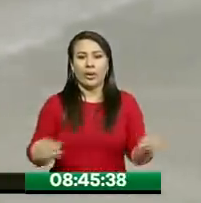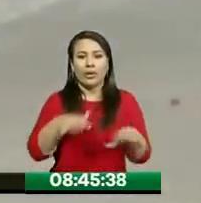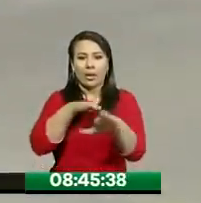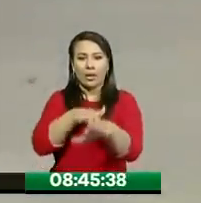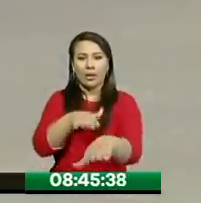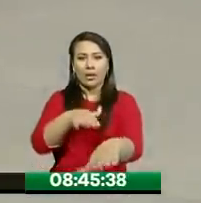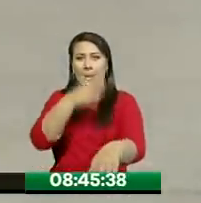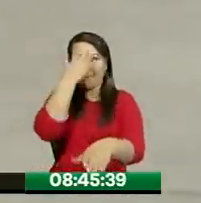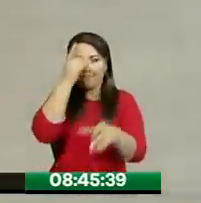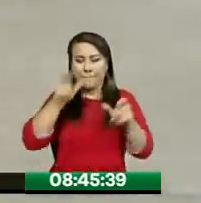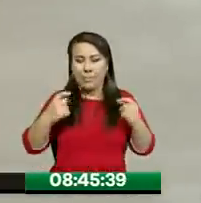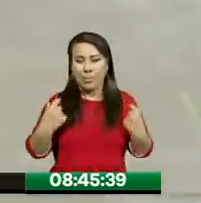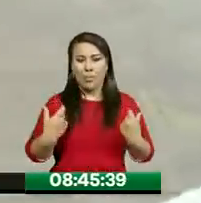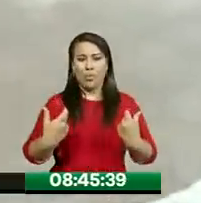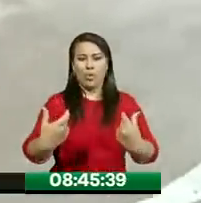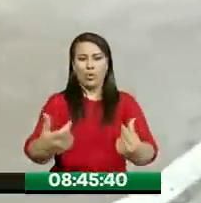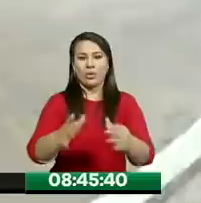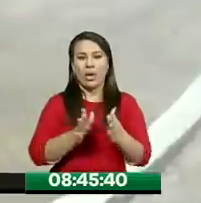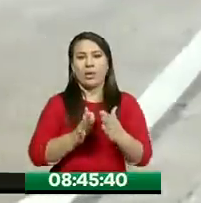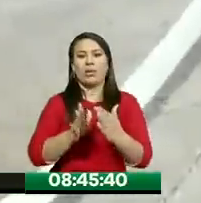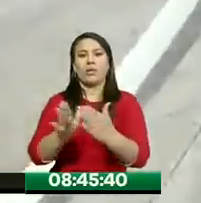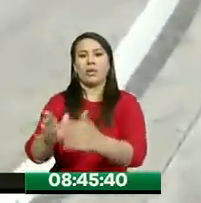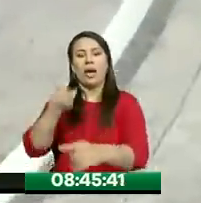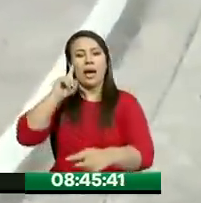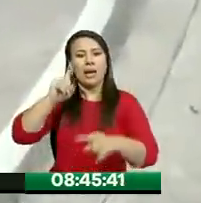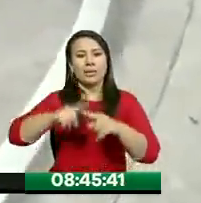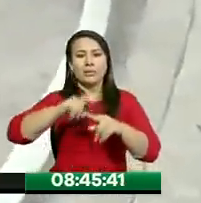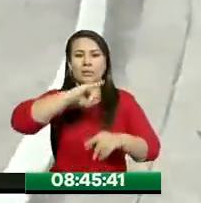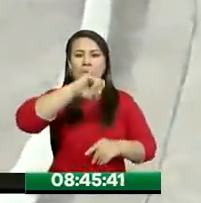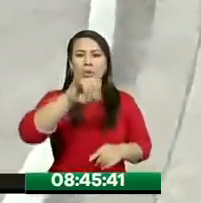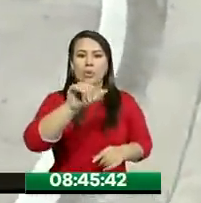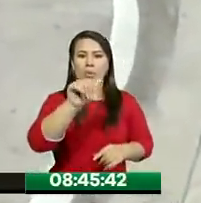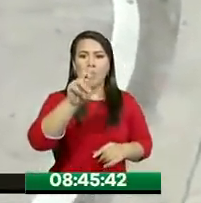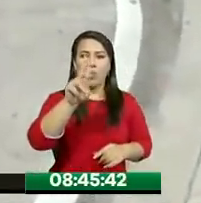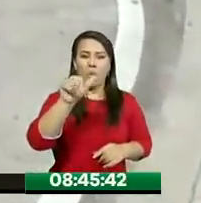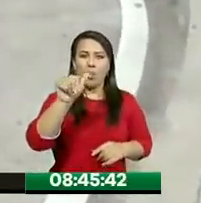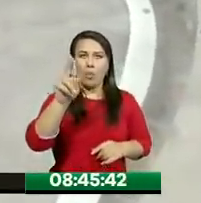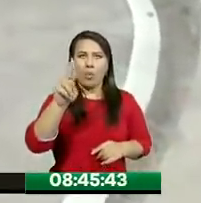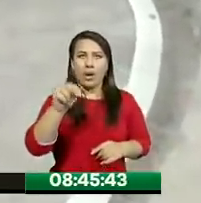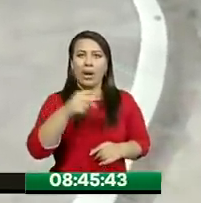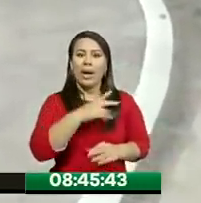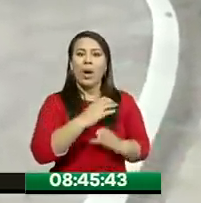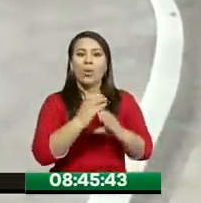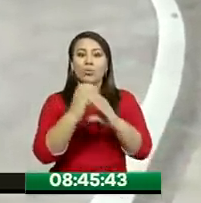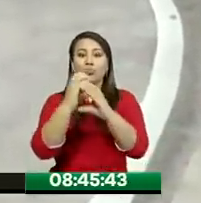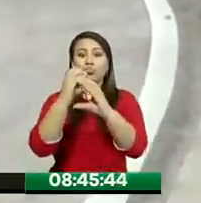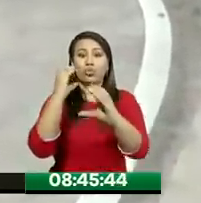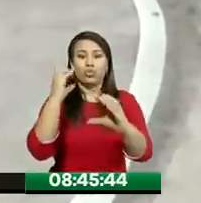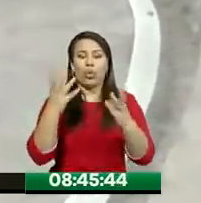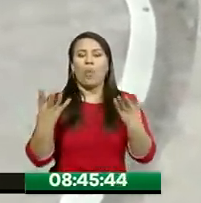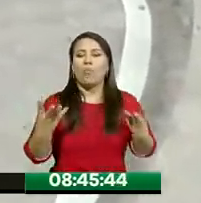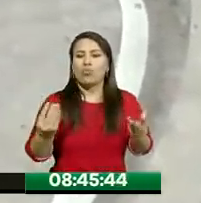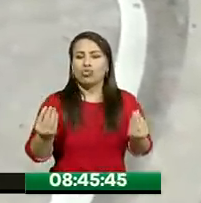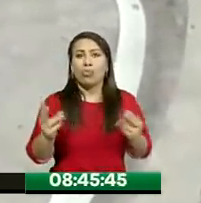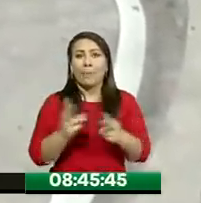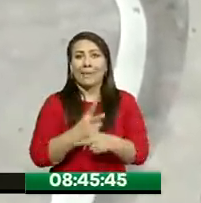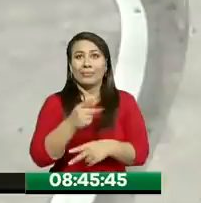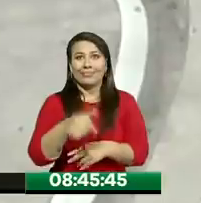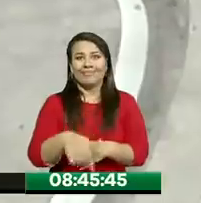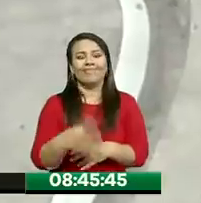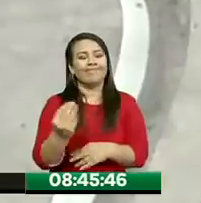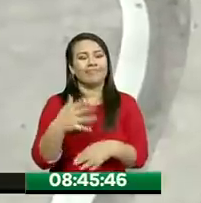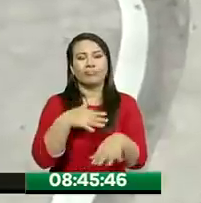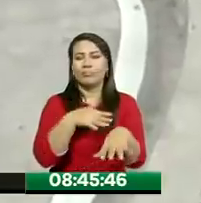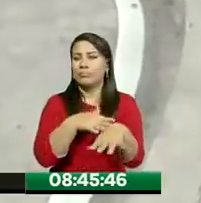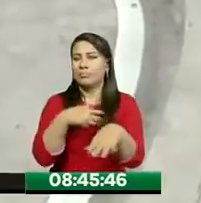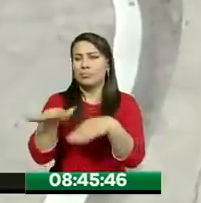Escondidos en sacos sobre los cuales viajaban niños, así según la policía, una presunta organización delictiva transportaba en 2 vehículos